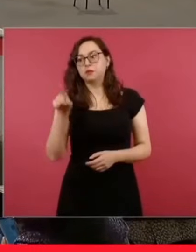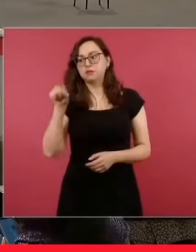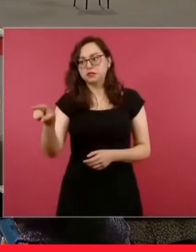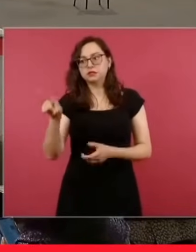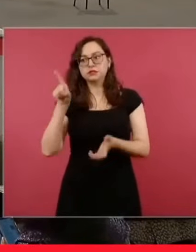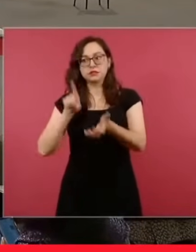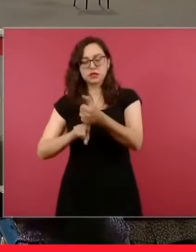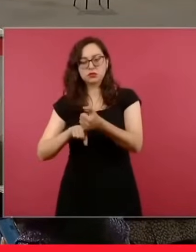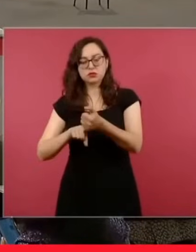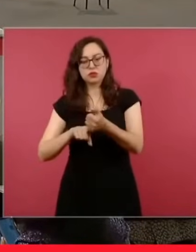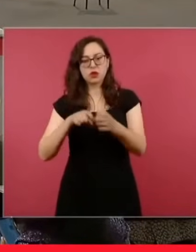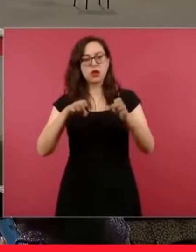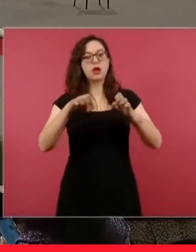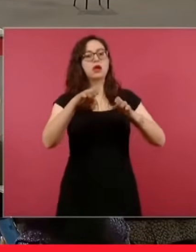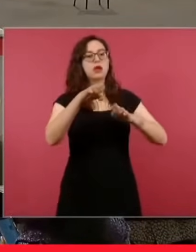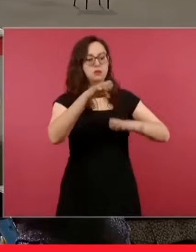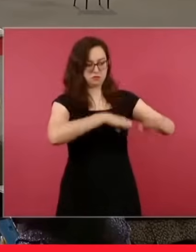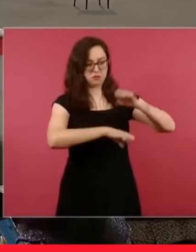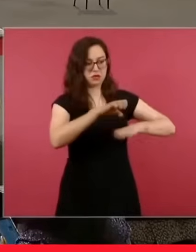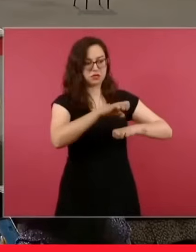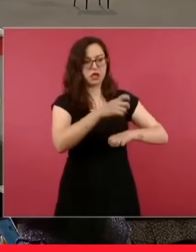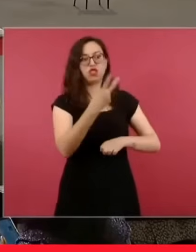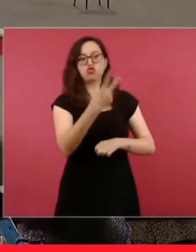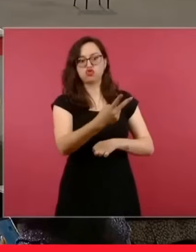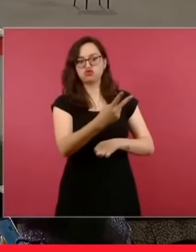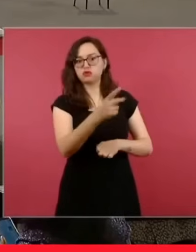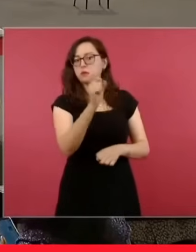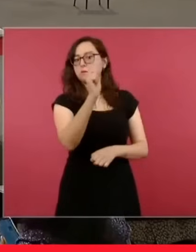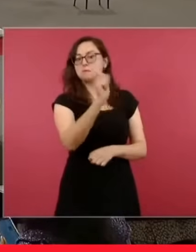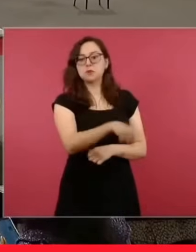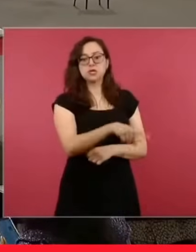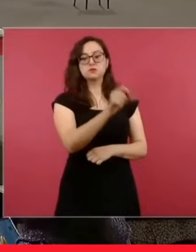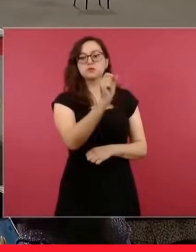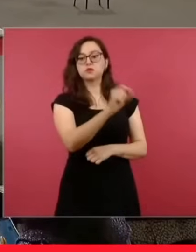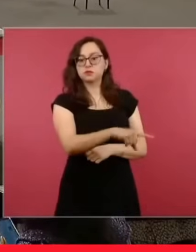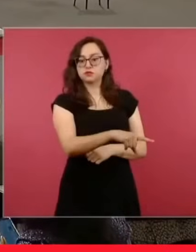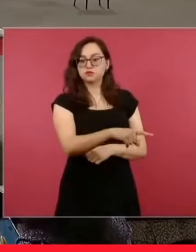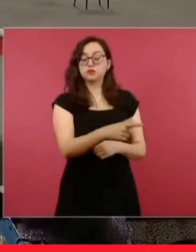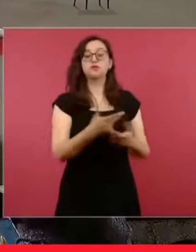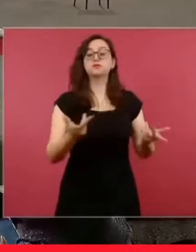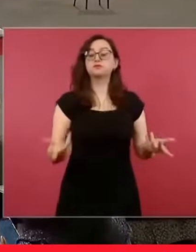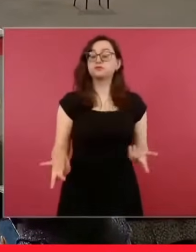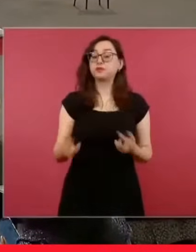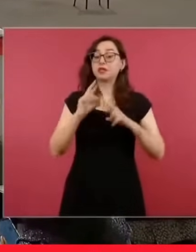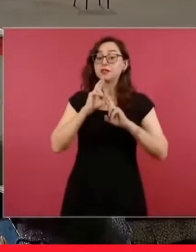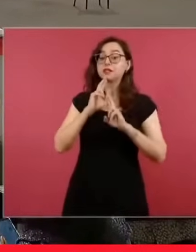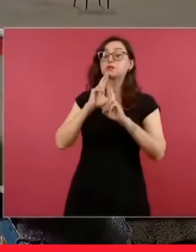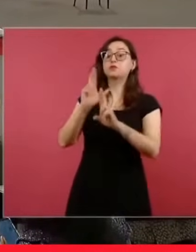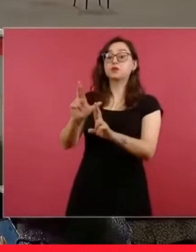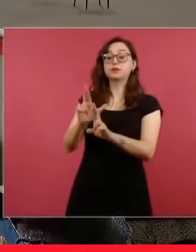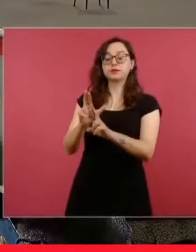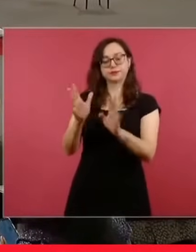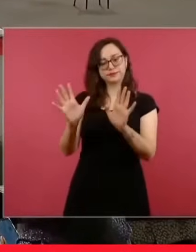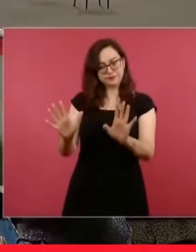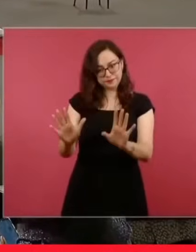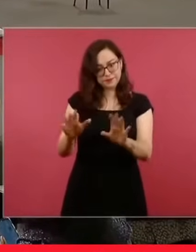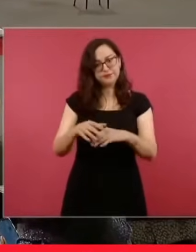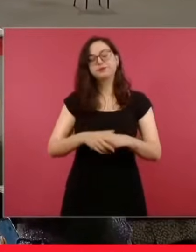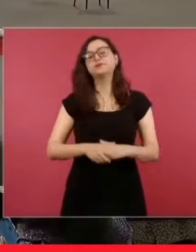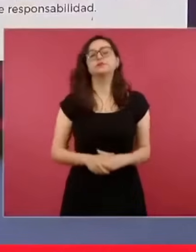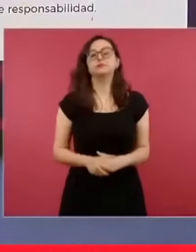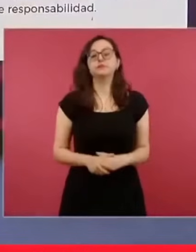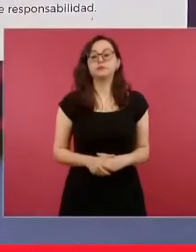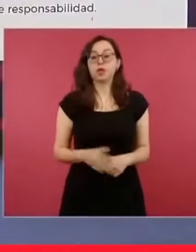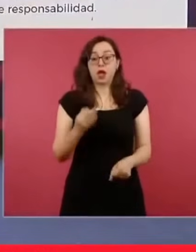empresas, estas dos. La respuesta de Pemex es que estas empresas no